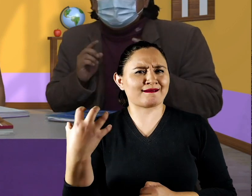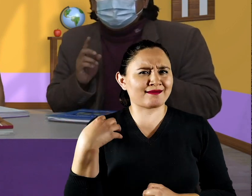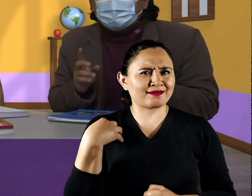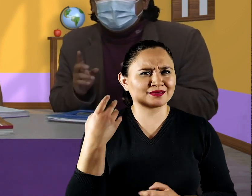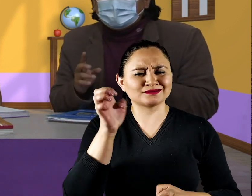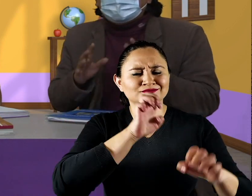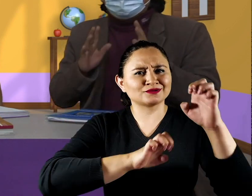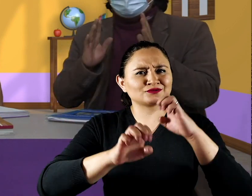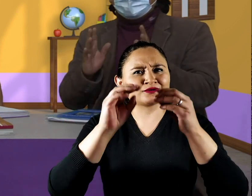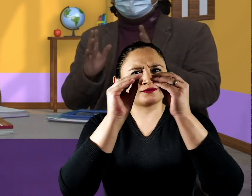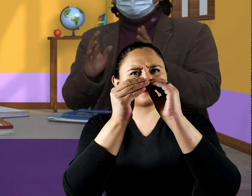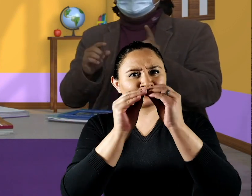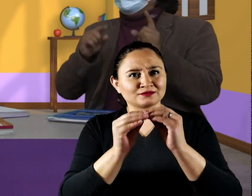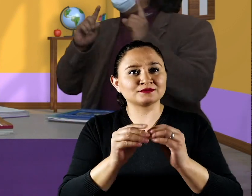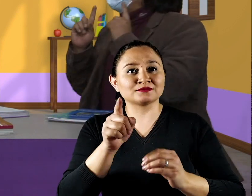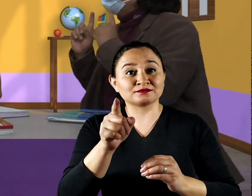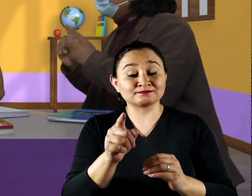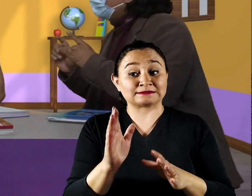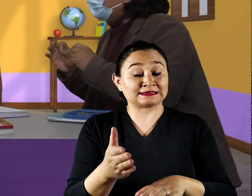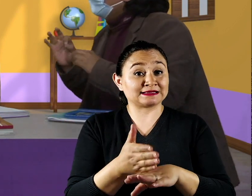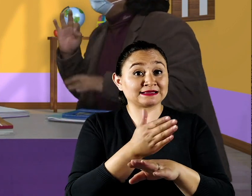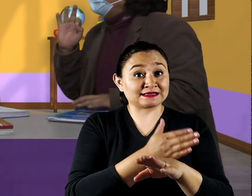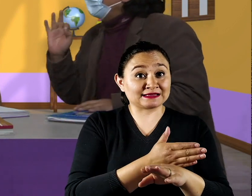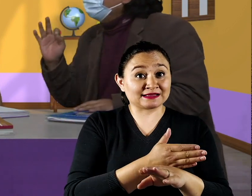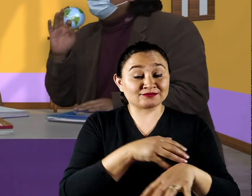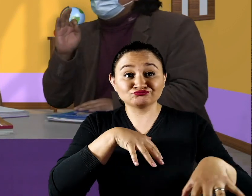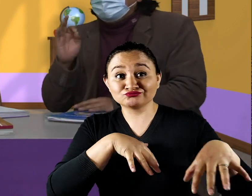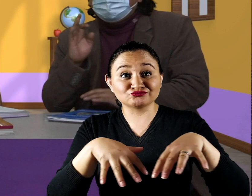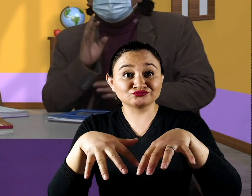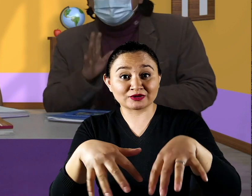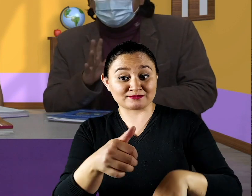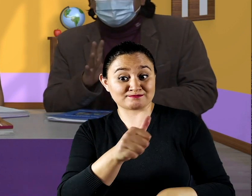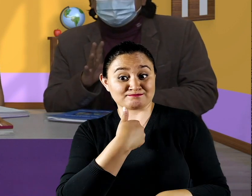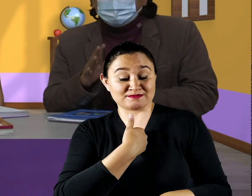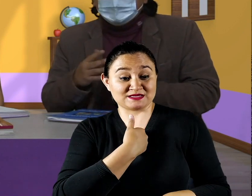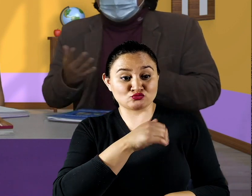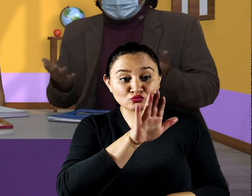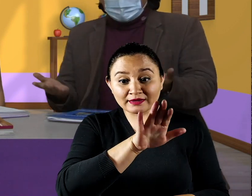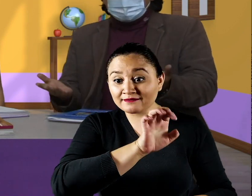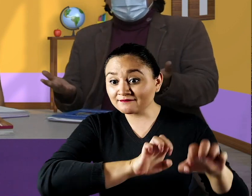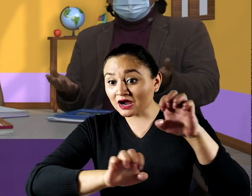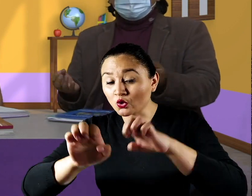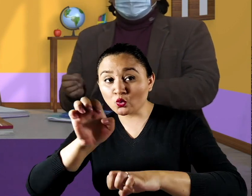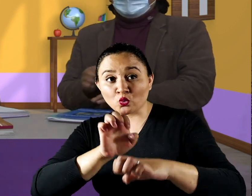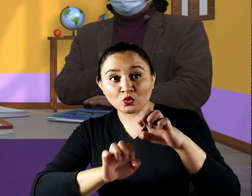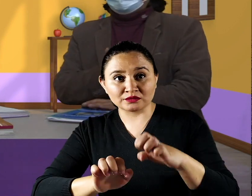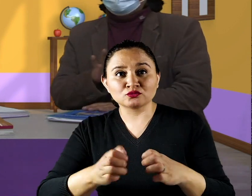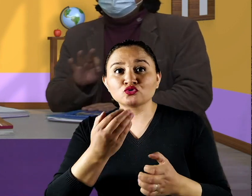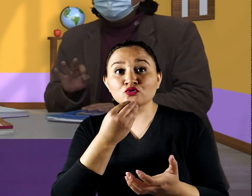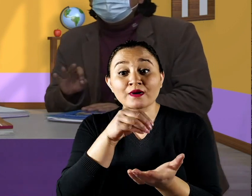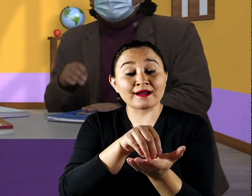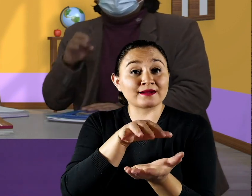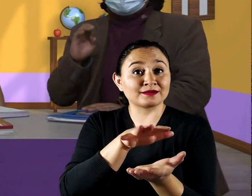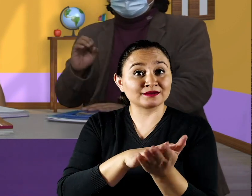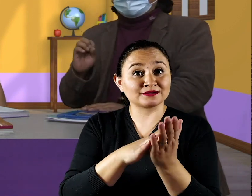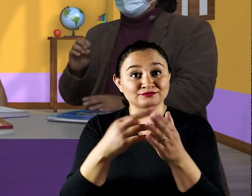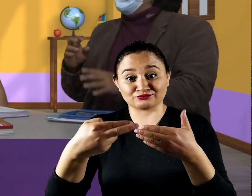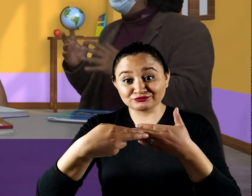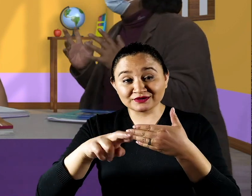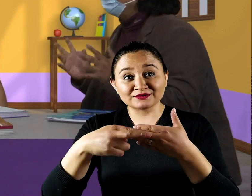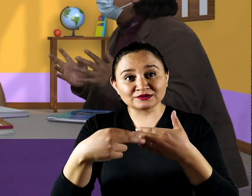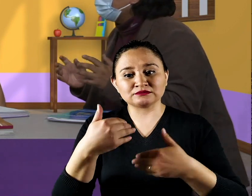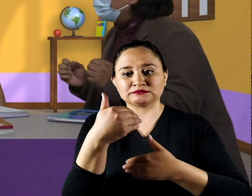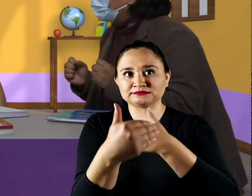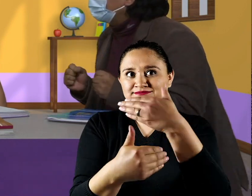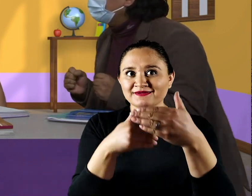Vamos a planificar actividades que permitan la autoevaluación. En este caso, aplicaremos un registro